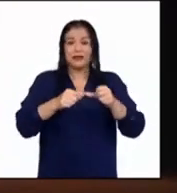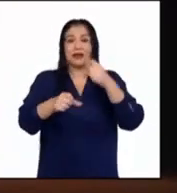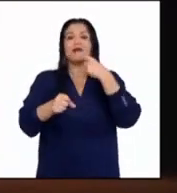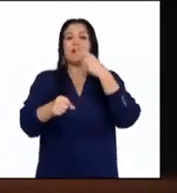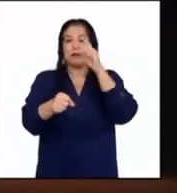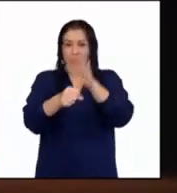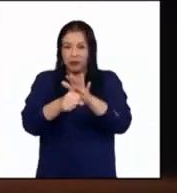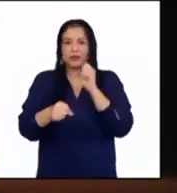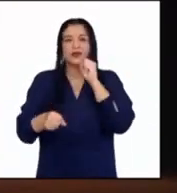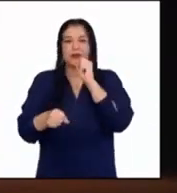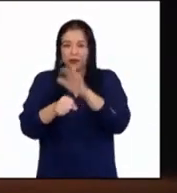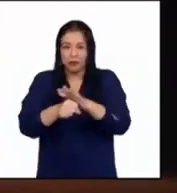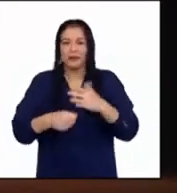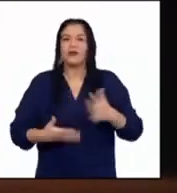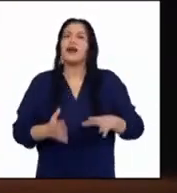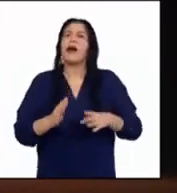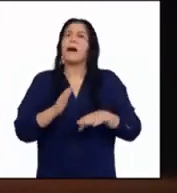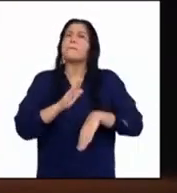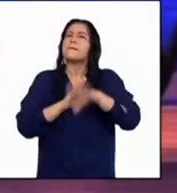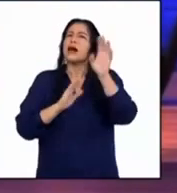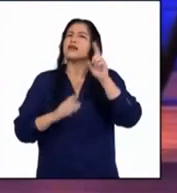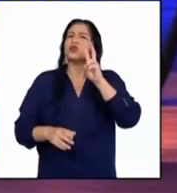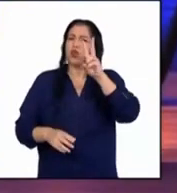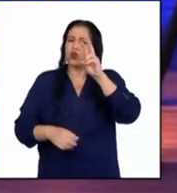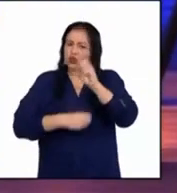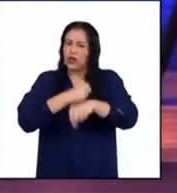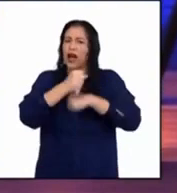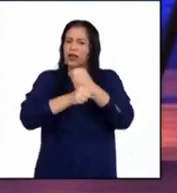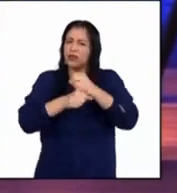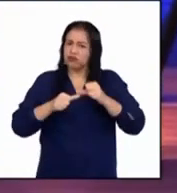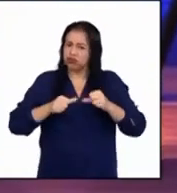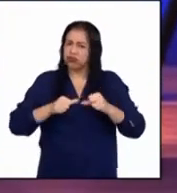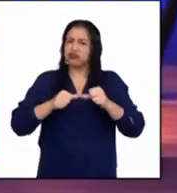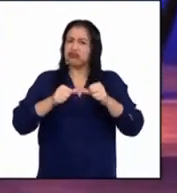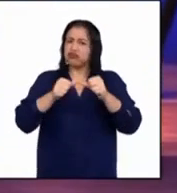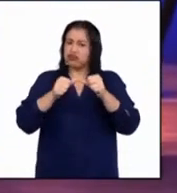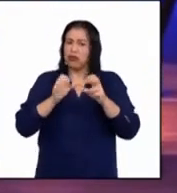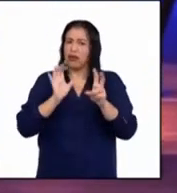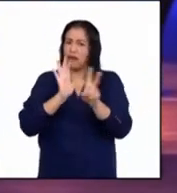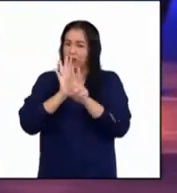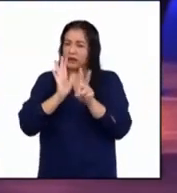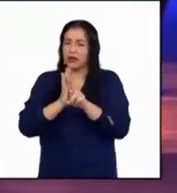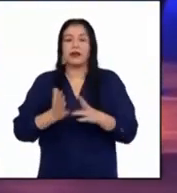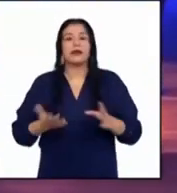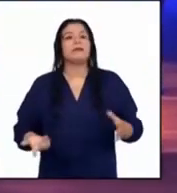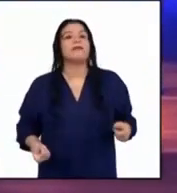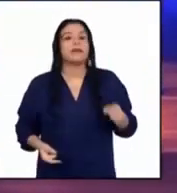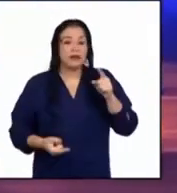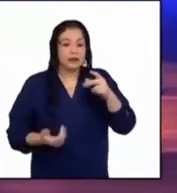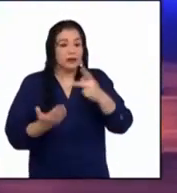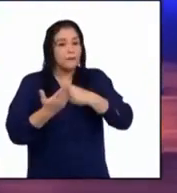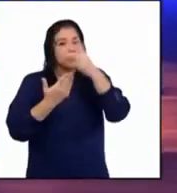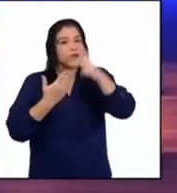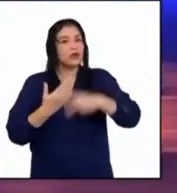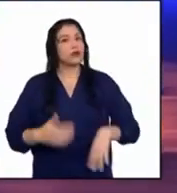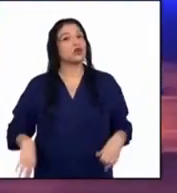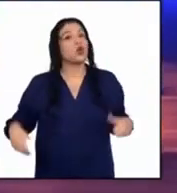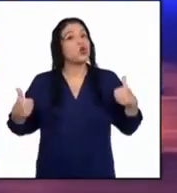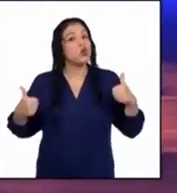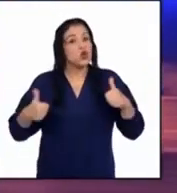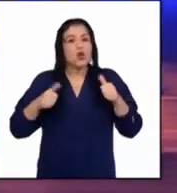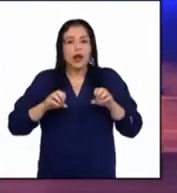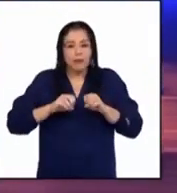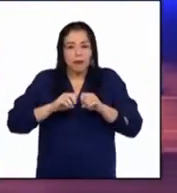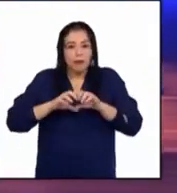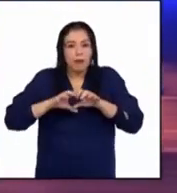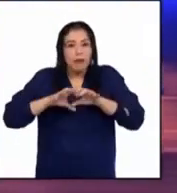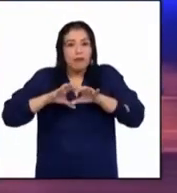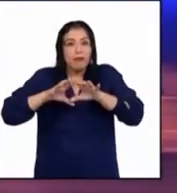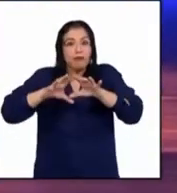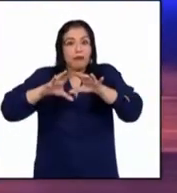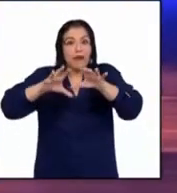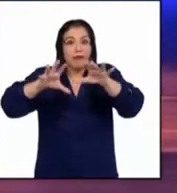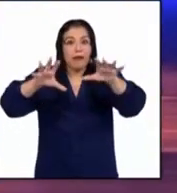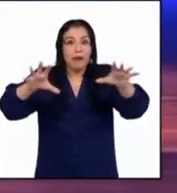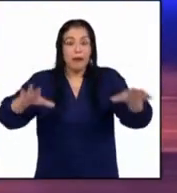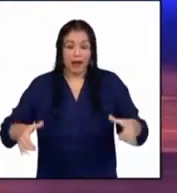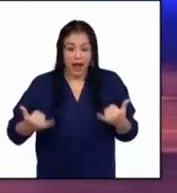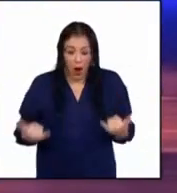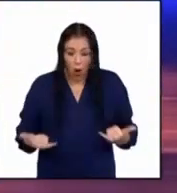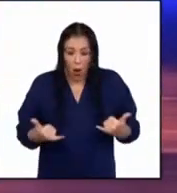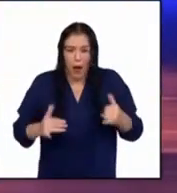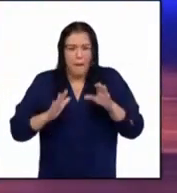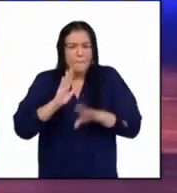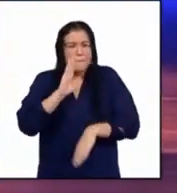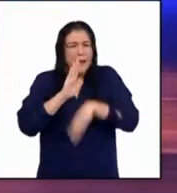mucho compromiso ya pasados más de 2 años. Y este proyecto resultó ser tan viral que hoy en día más